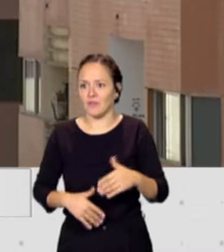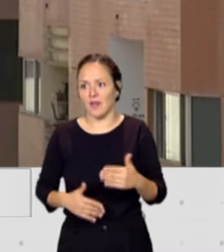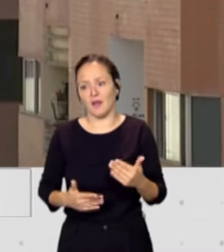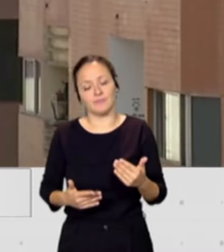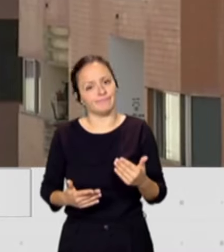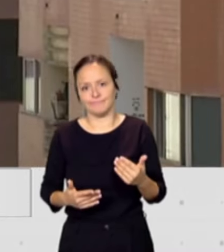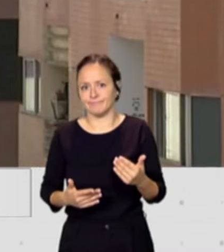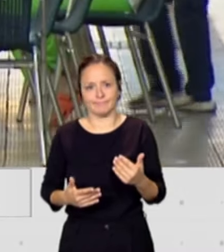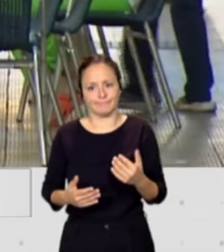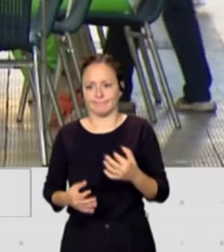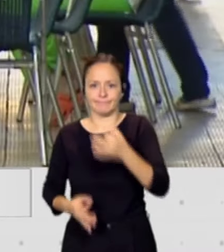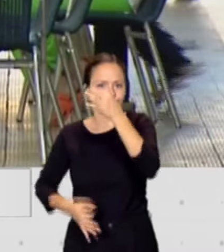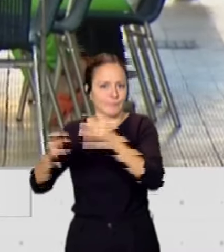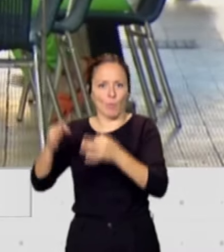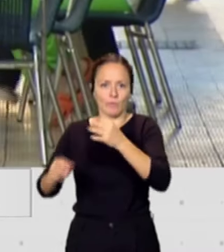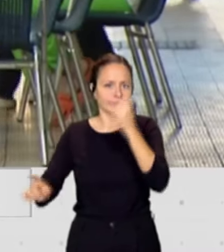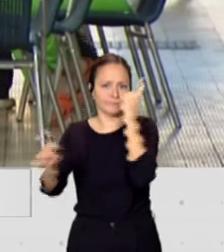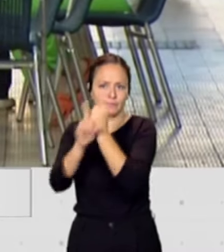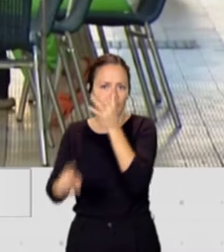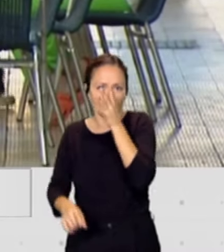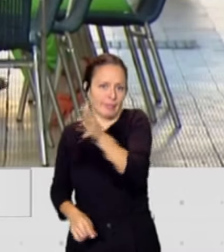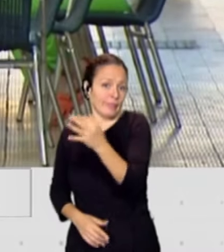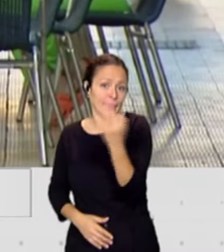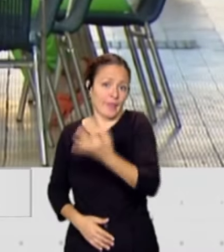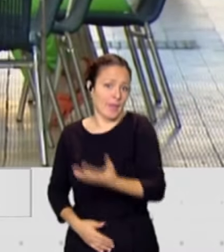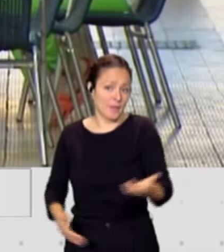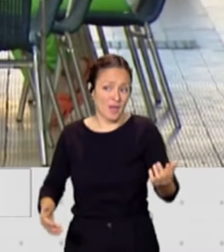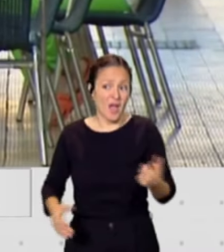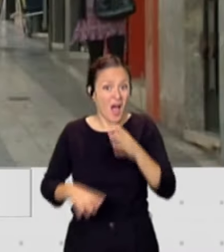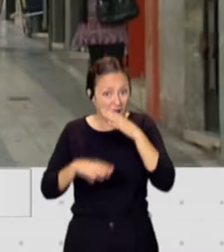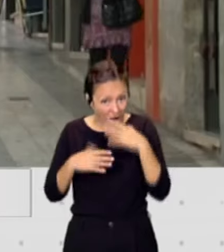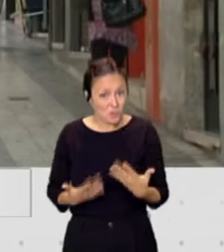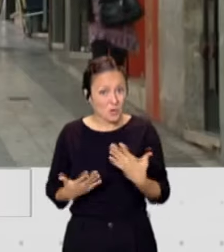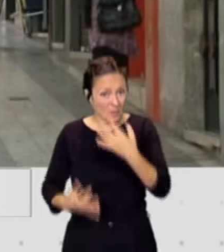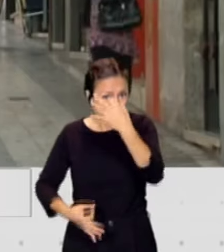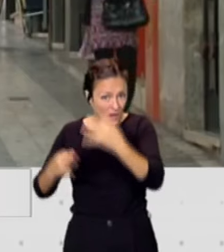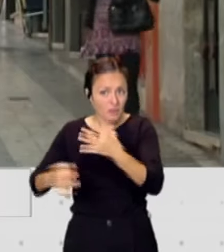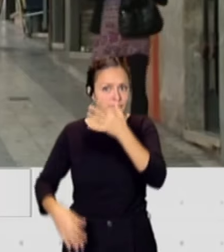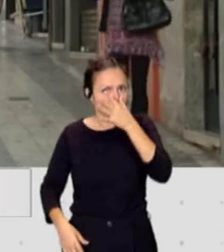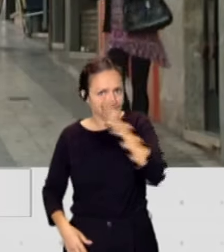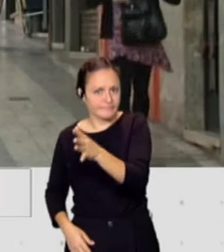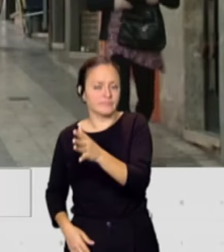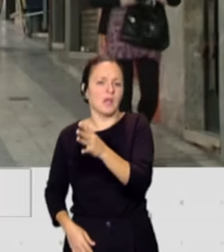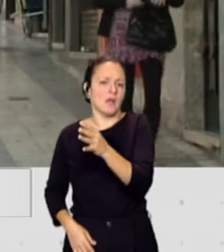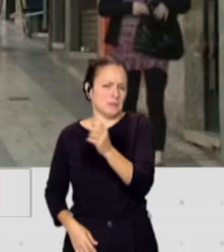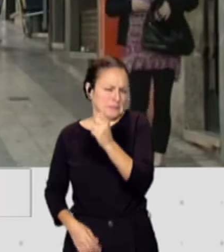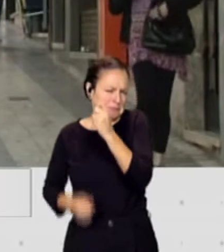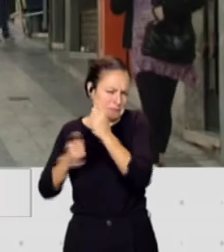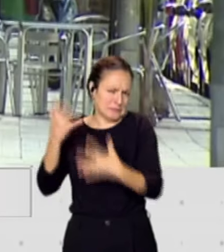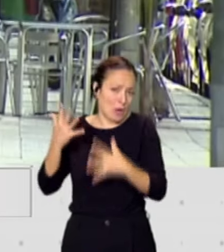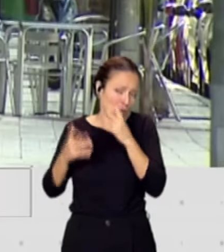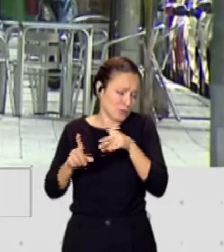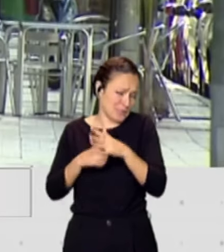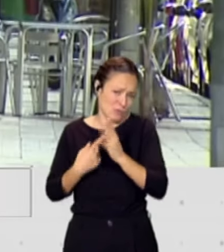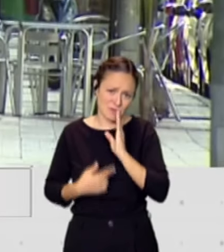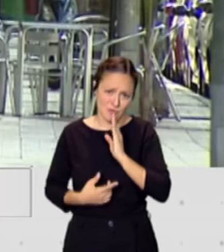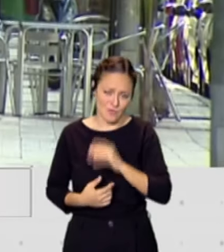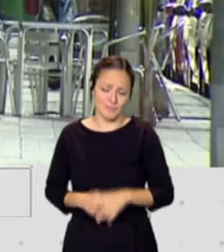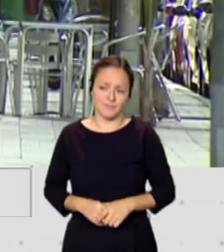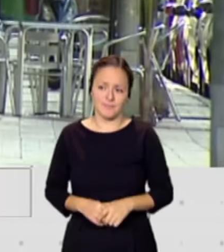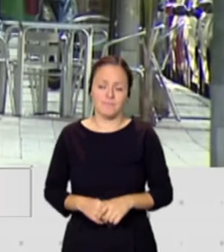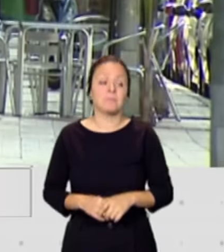inmediata es un contencioso hoy Tenemos muchos contenciosos en el territorio español debido a esta situación y en